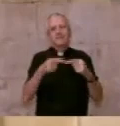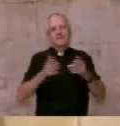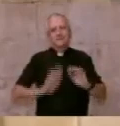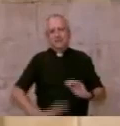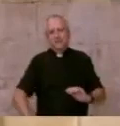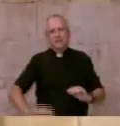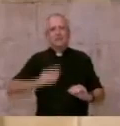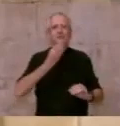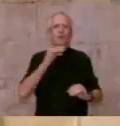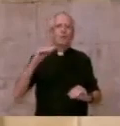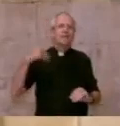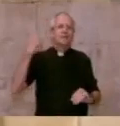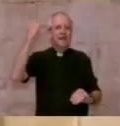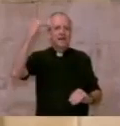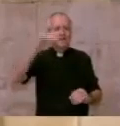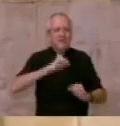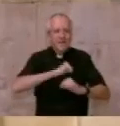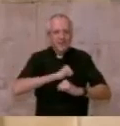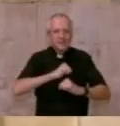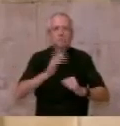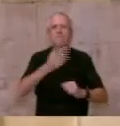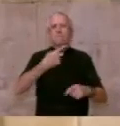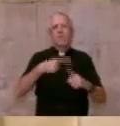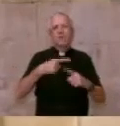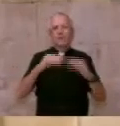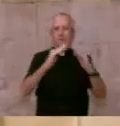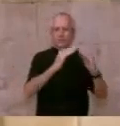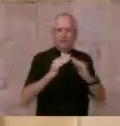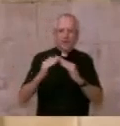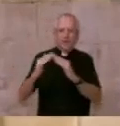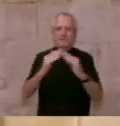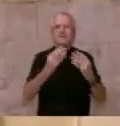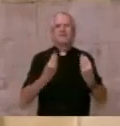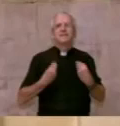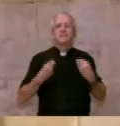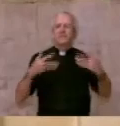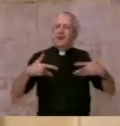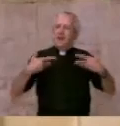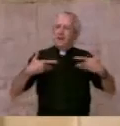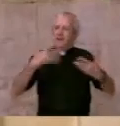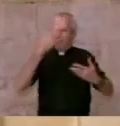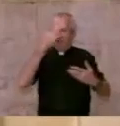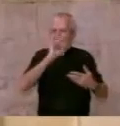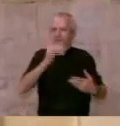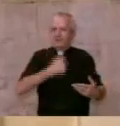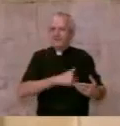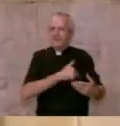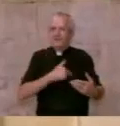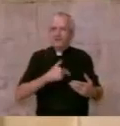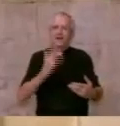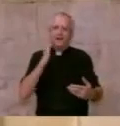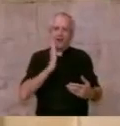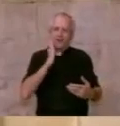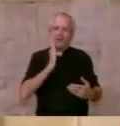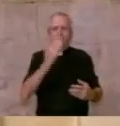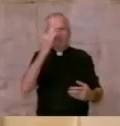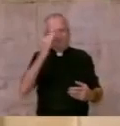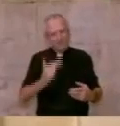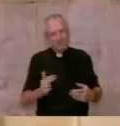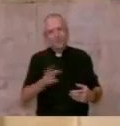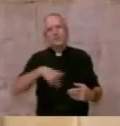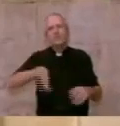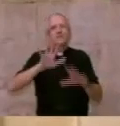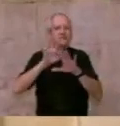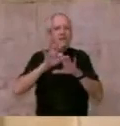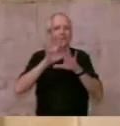madres, padres, niños, adolescentes, jóvenes, ancianos. En los hogares se vive la alegría de la fe cristiana, el cariño,